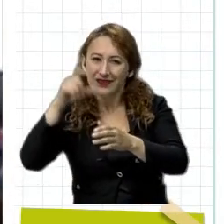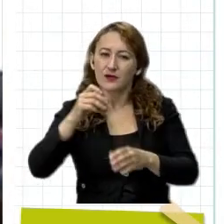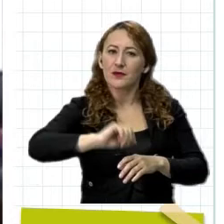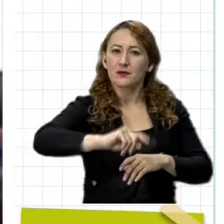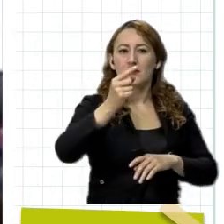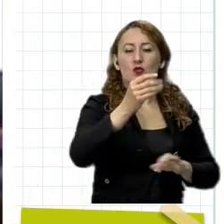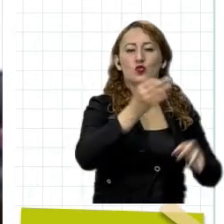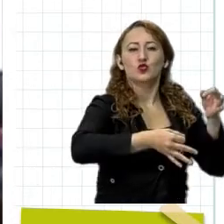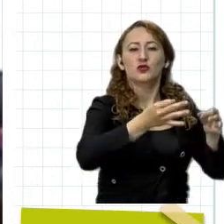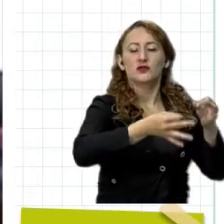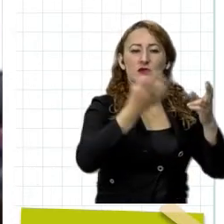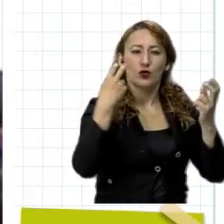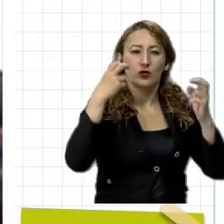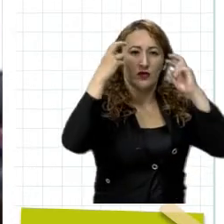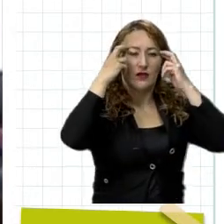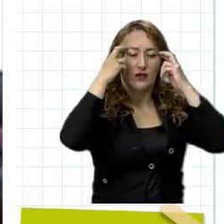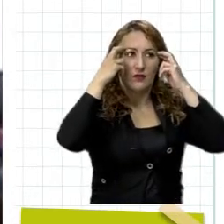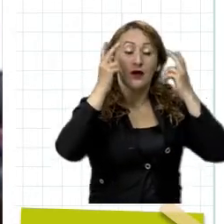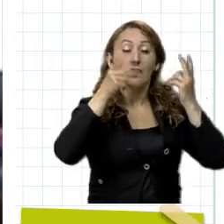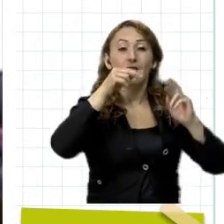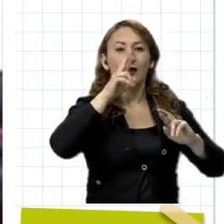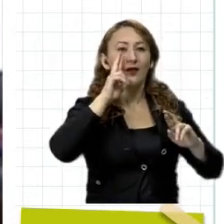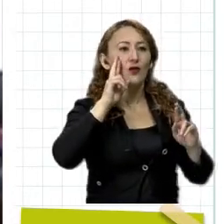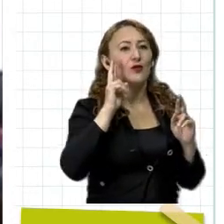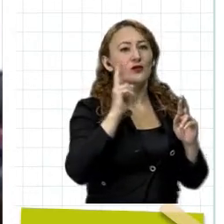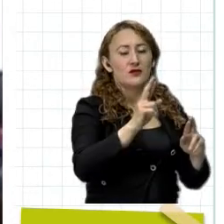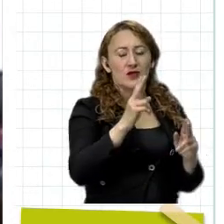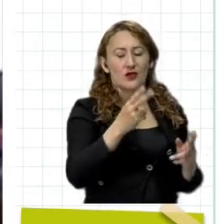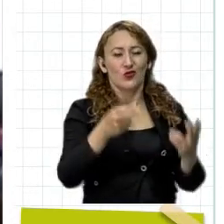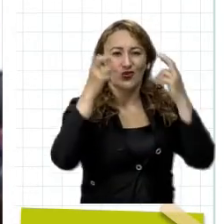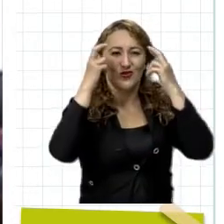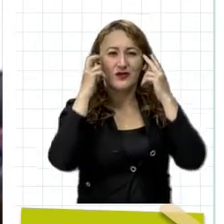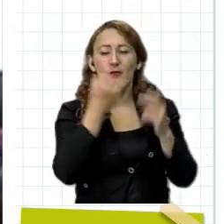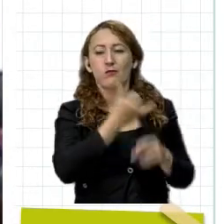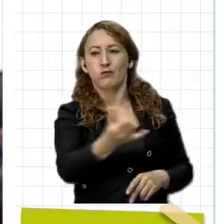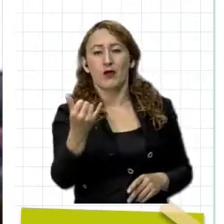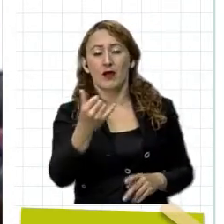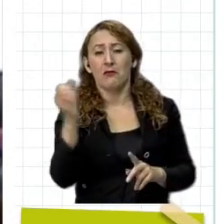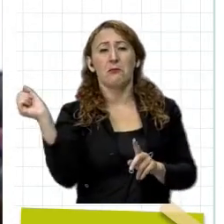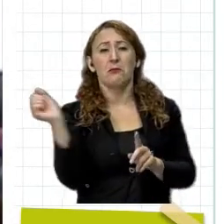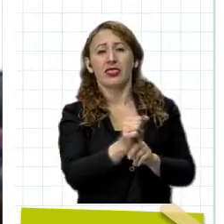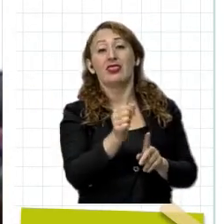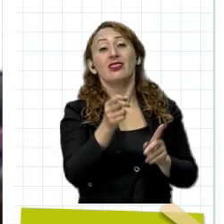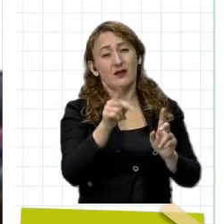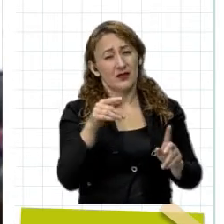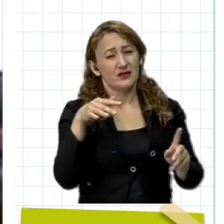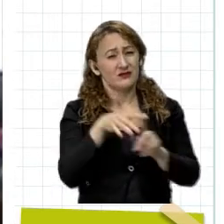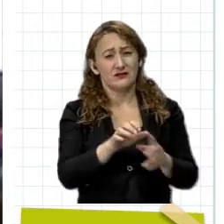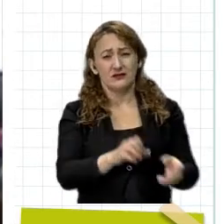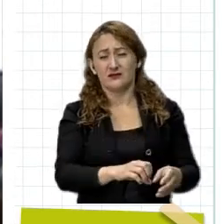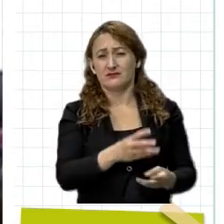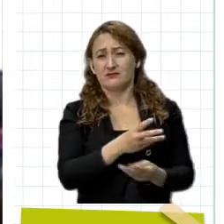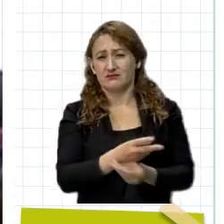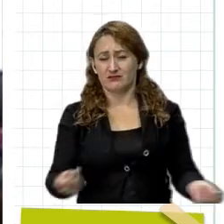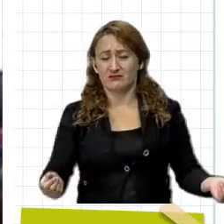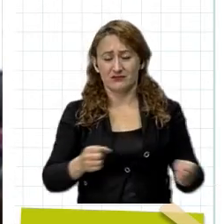el reconocimiento de conocimientos alternativos que han sido ignorados, por no decir destruidos por el poder hegemónico.